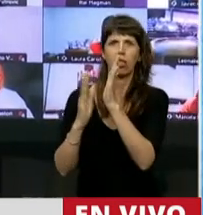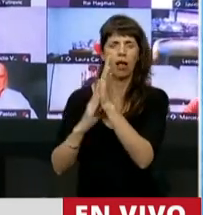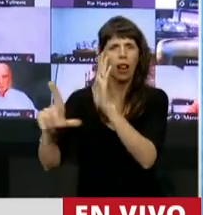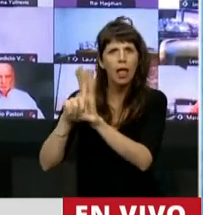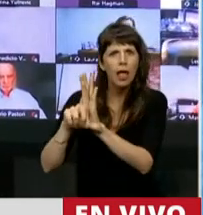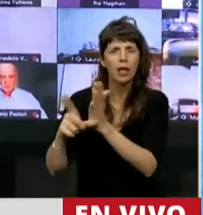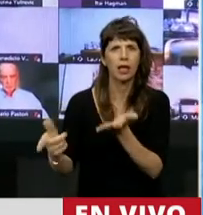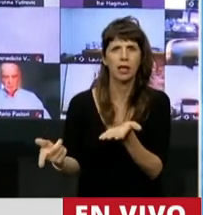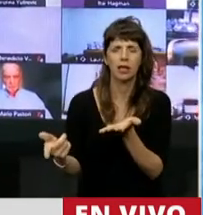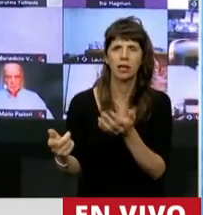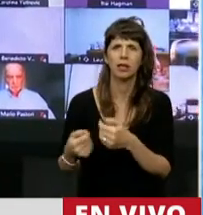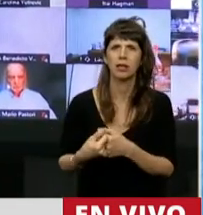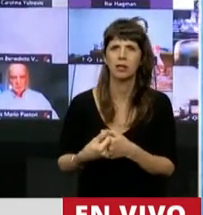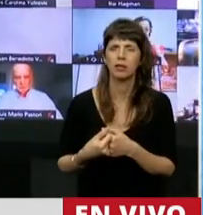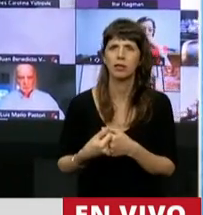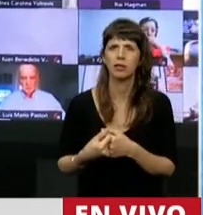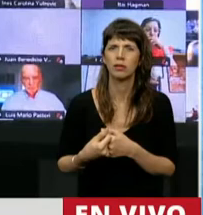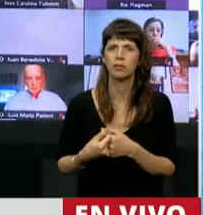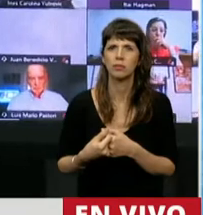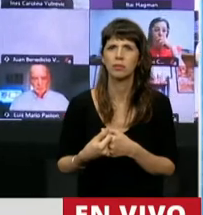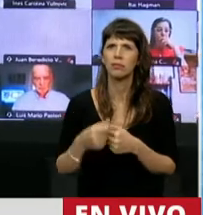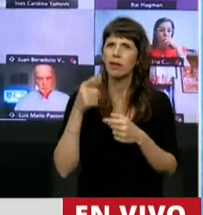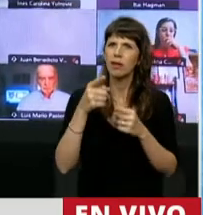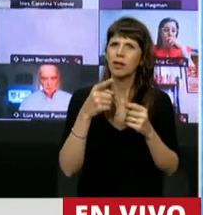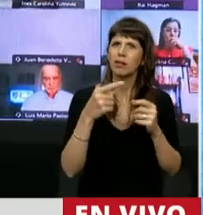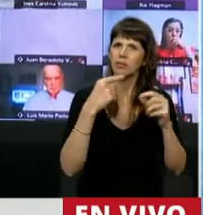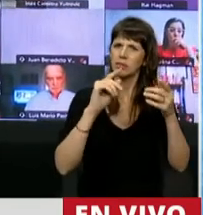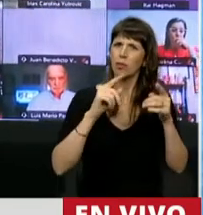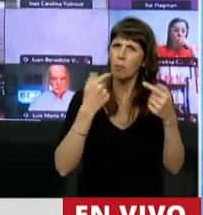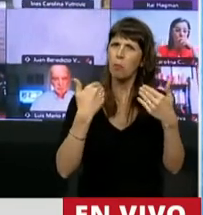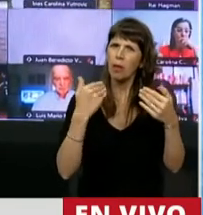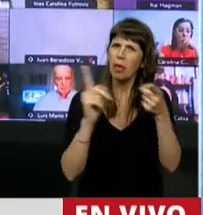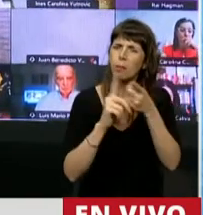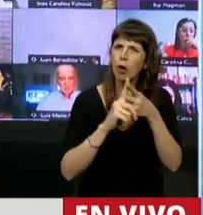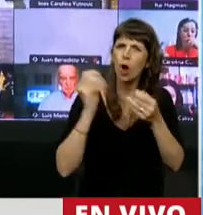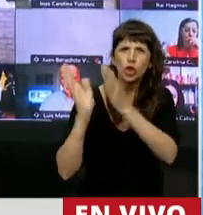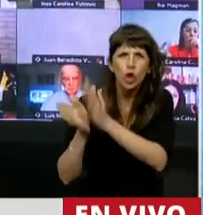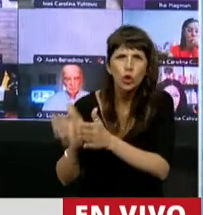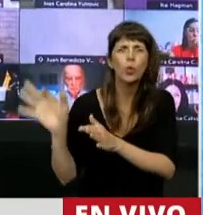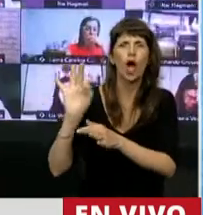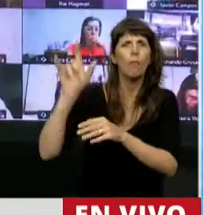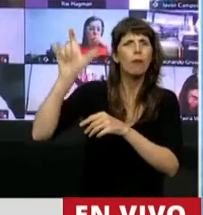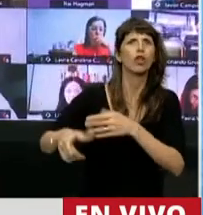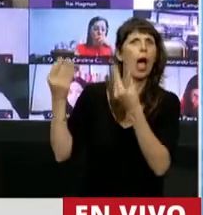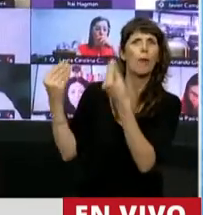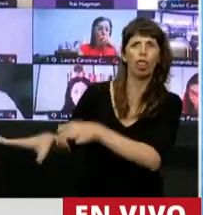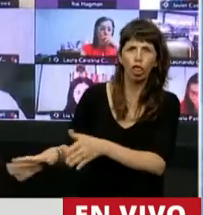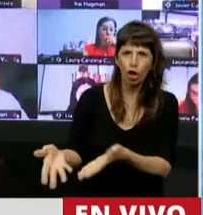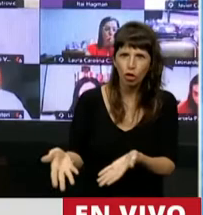tipificarse en el delito de tortura o abandono de personas situación